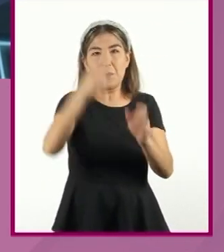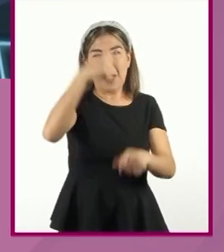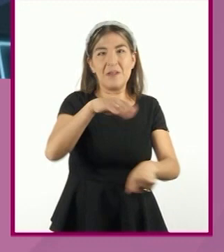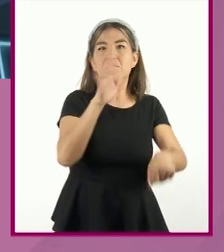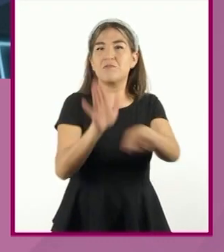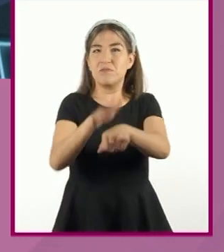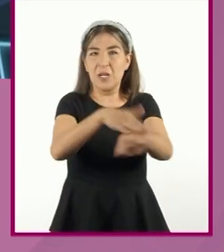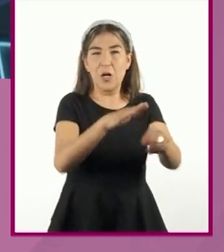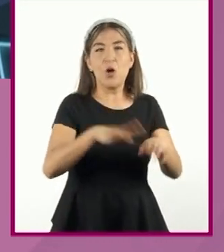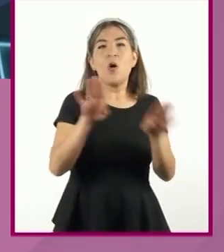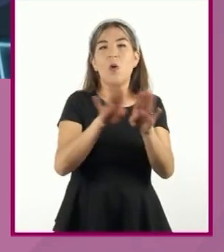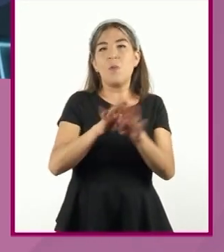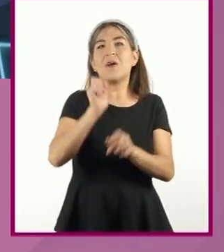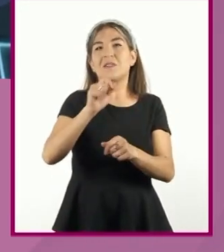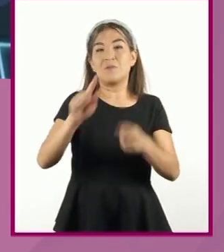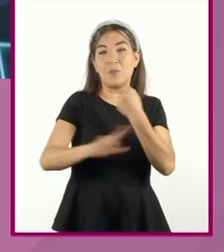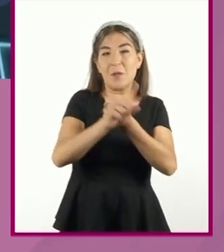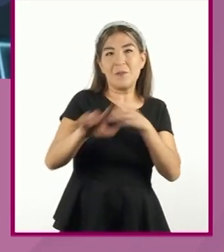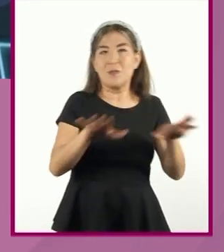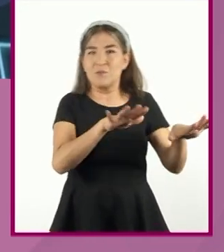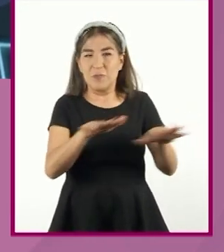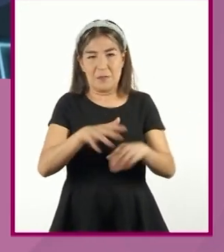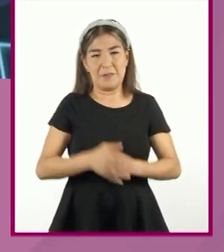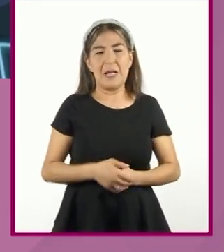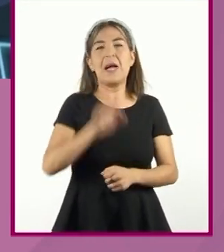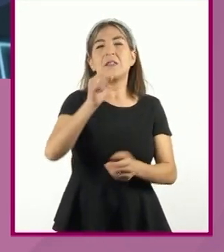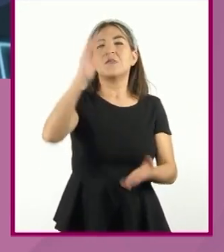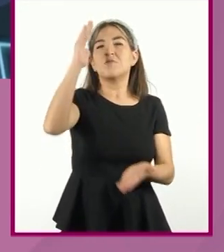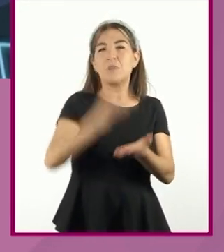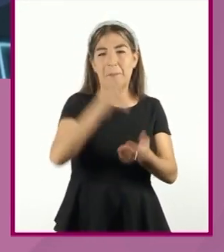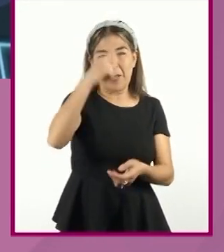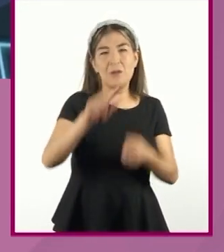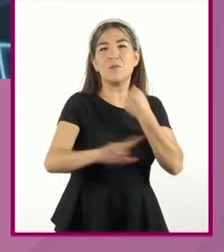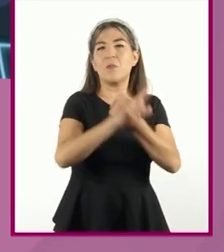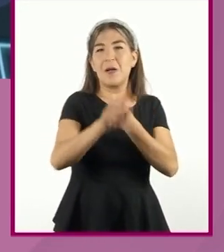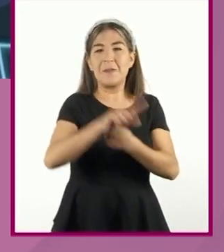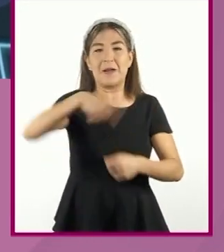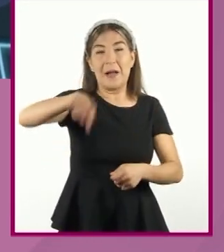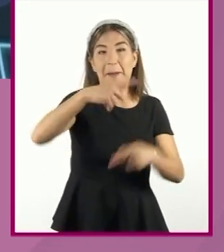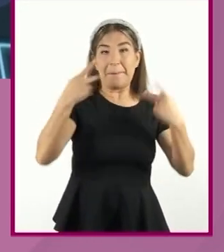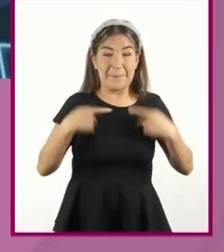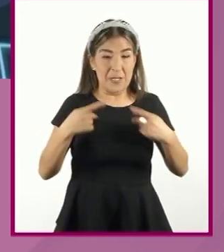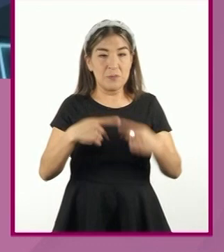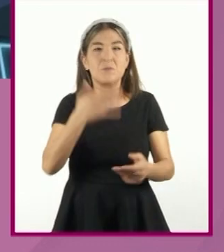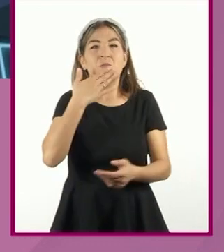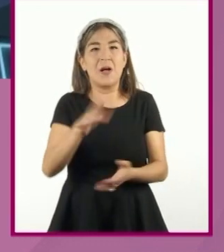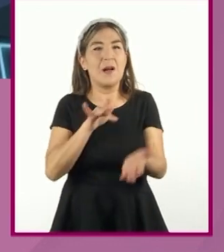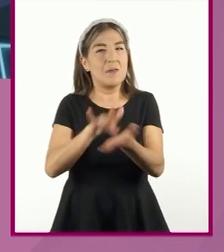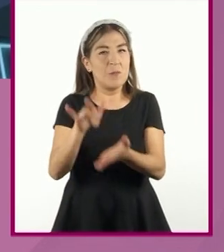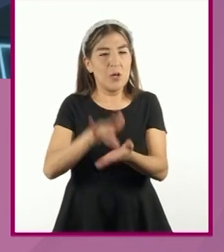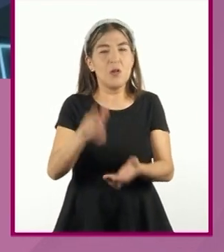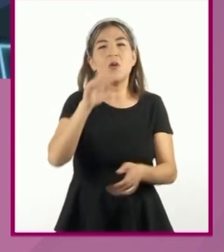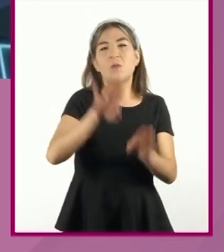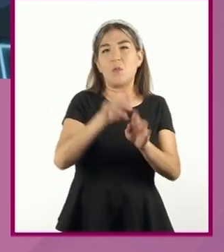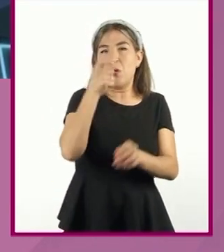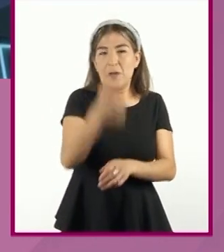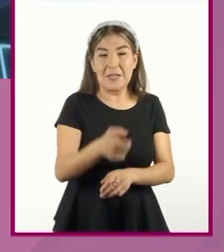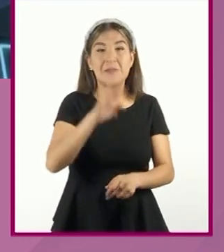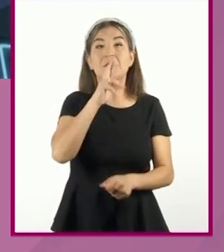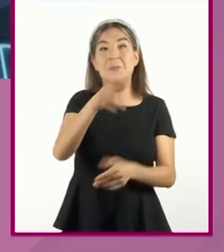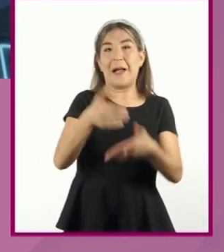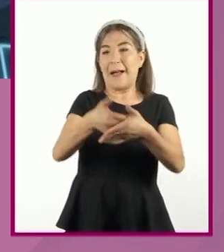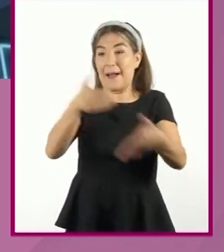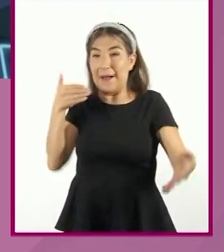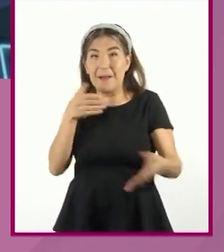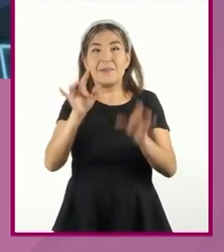sobre fenómenos, reducción de riesgos y vulnerabilidad mediante la prevención, así como una respuesta oportuna ante